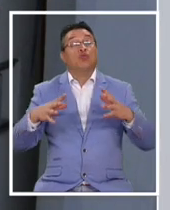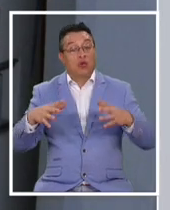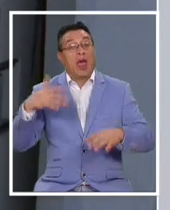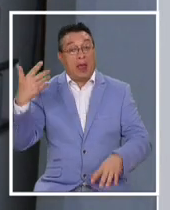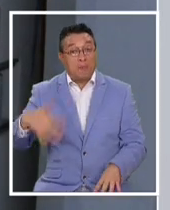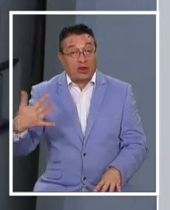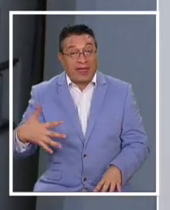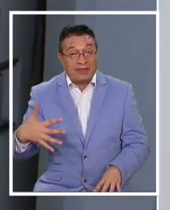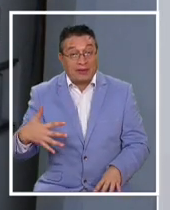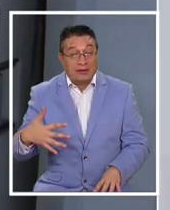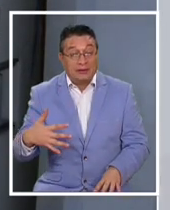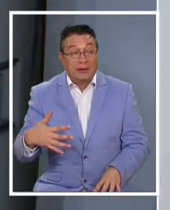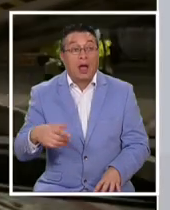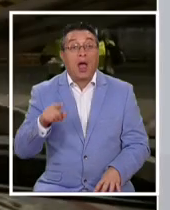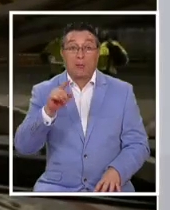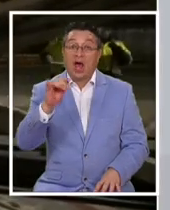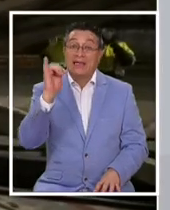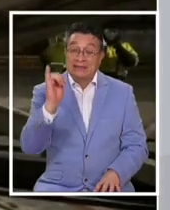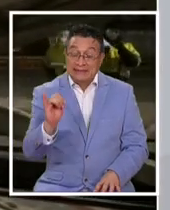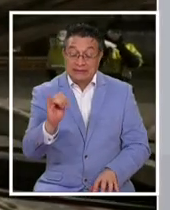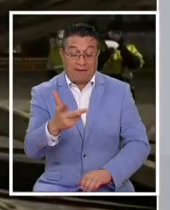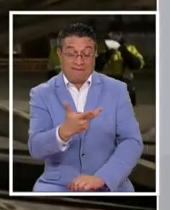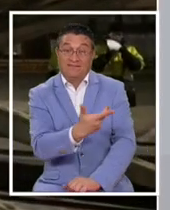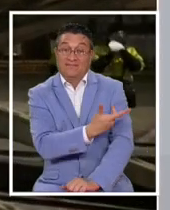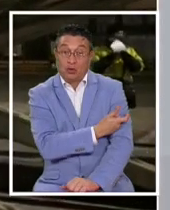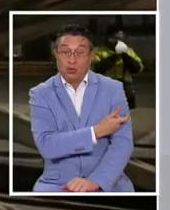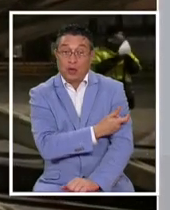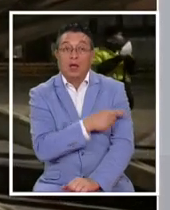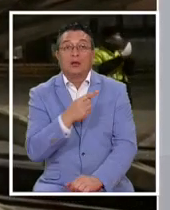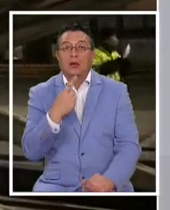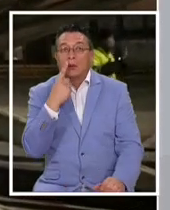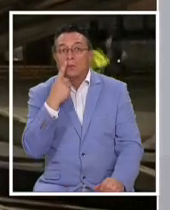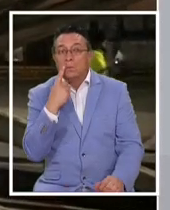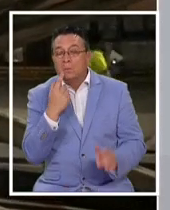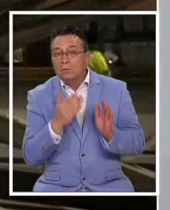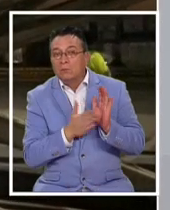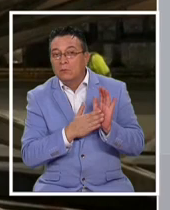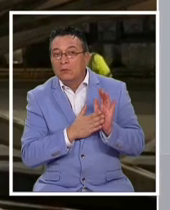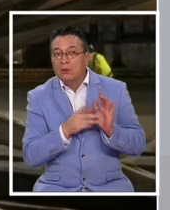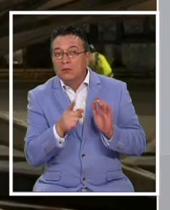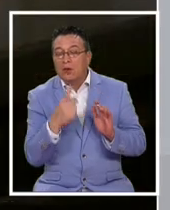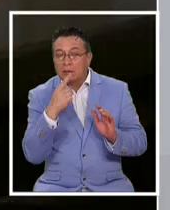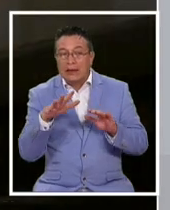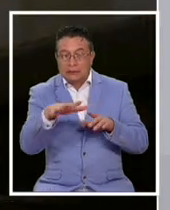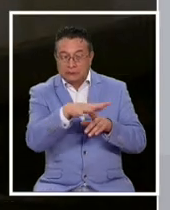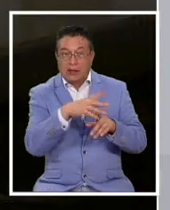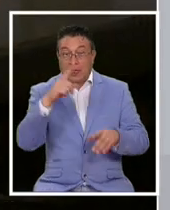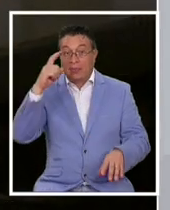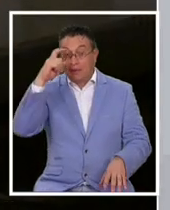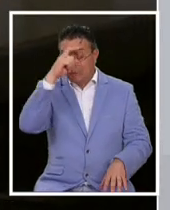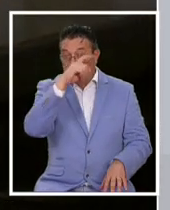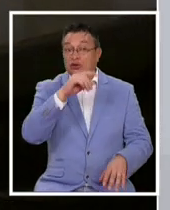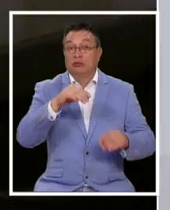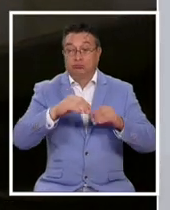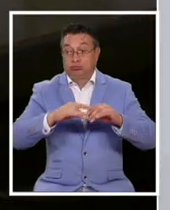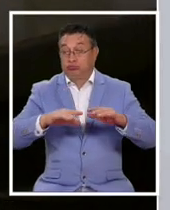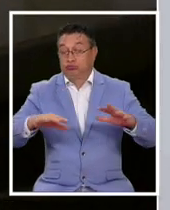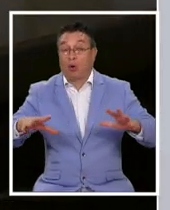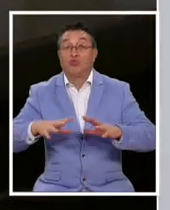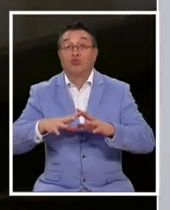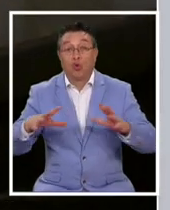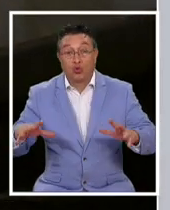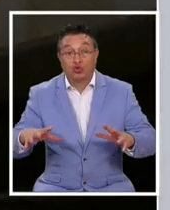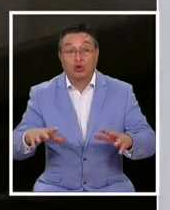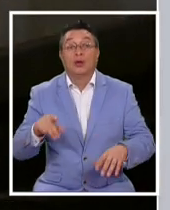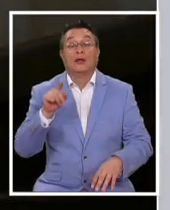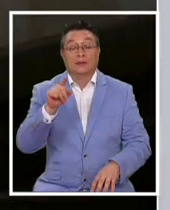importante. Por lo tanto, yo creo que sí la vacuna ha estado sometida a un escenario difícil en ese sentido. Por otro